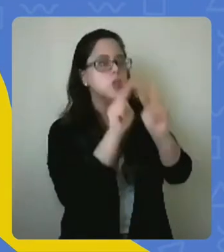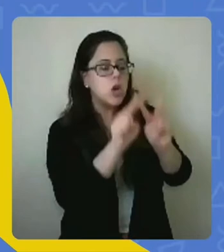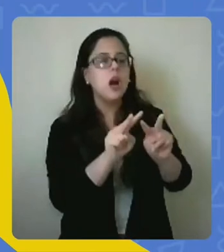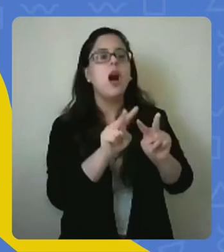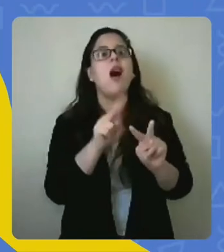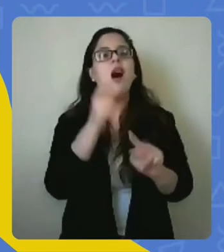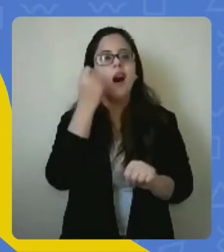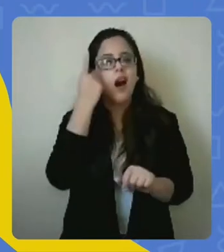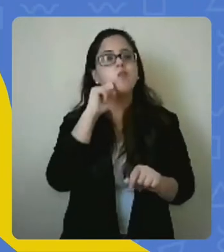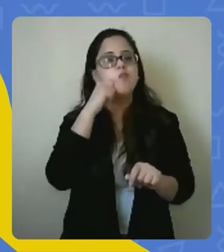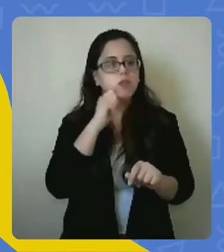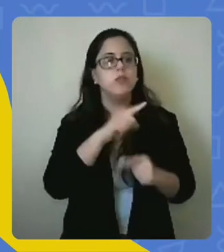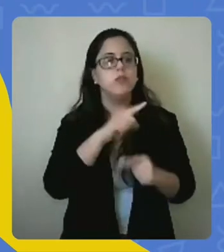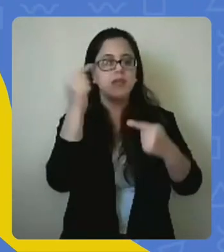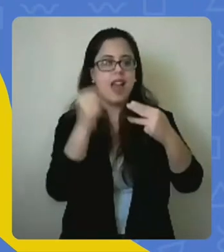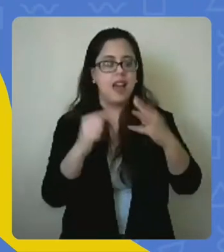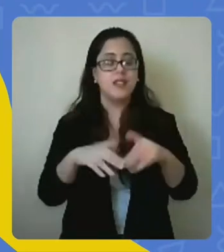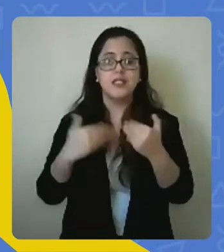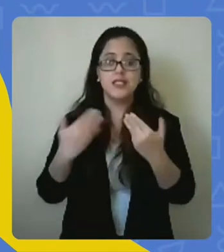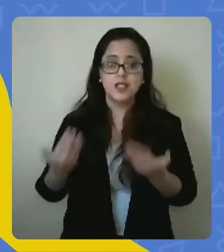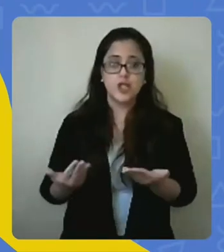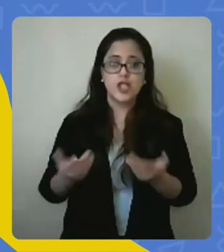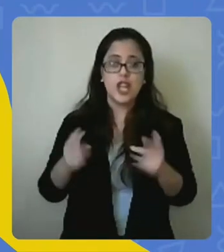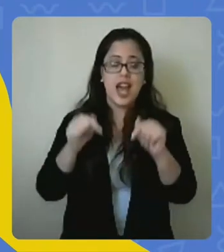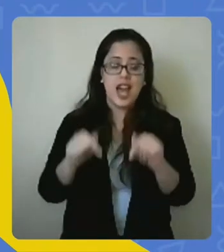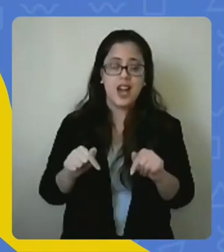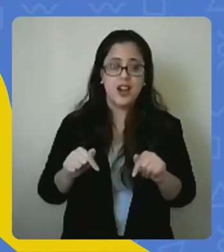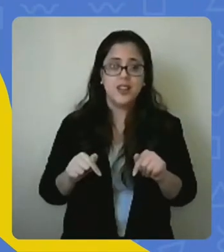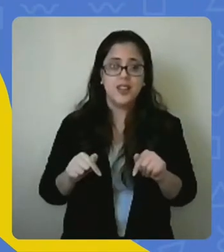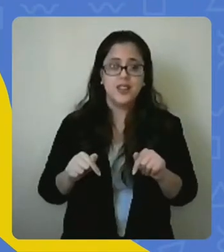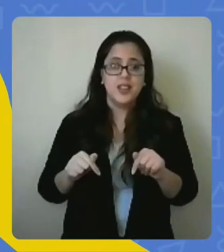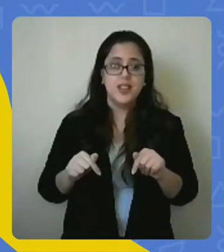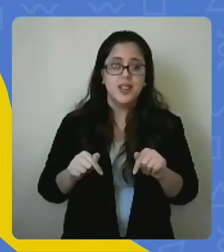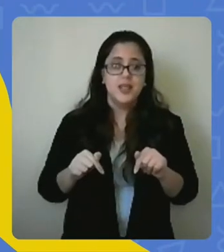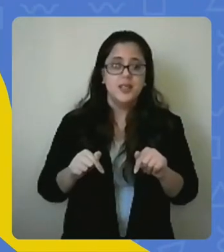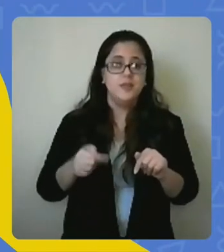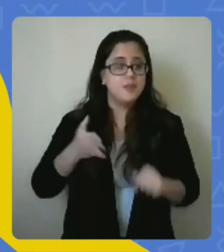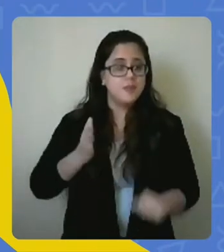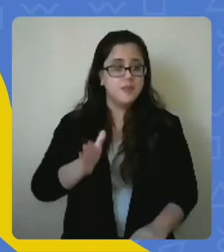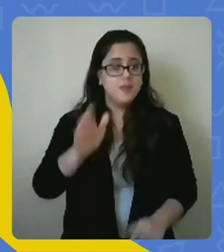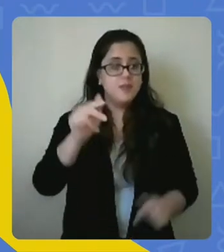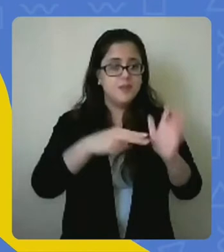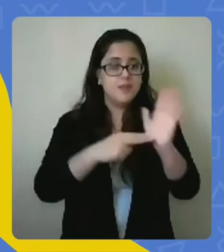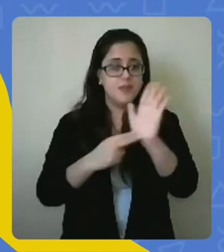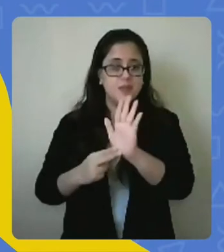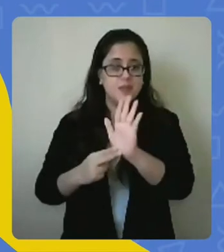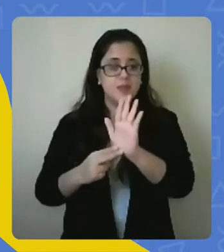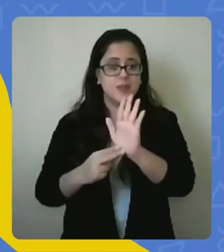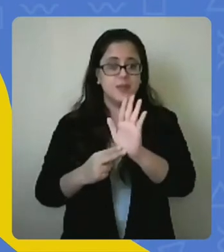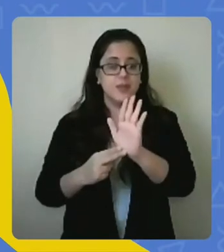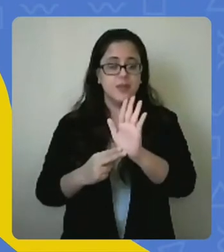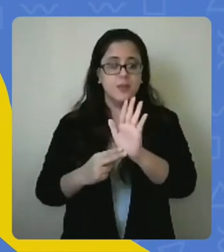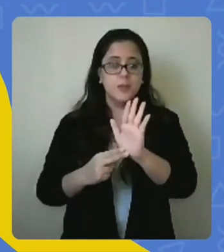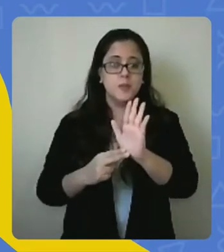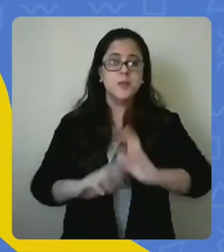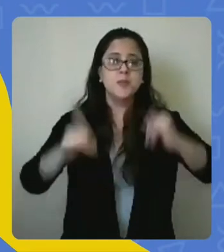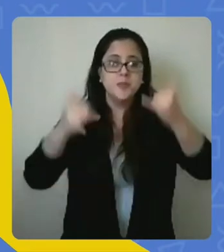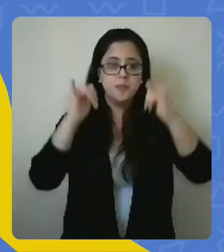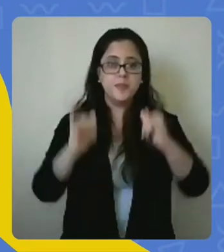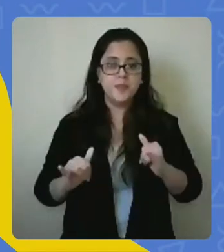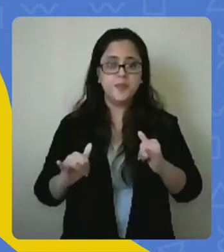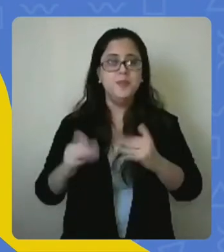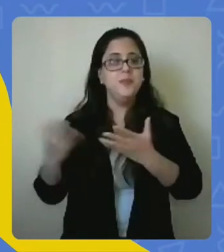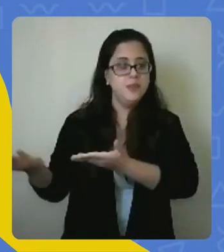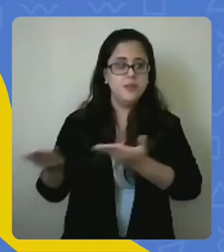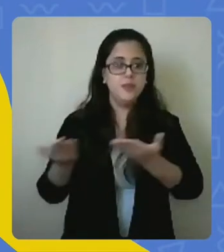trata. Así que ahora vamos a seguir con esta presentación de juegos y vamos a dejar con